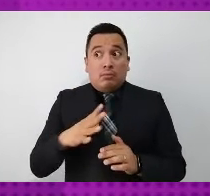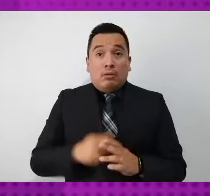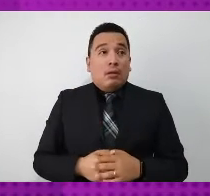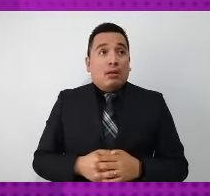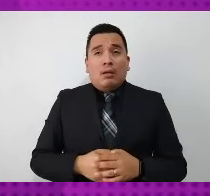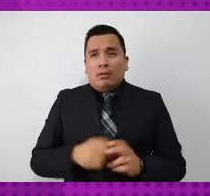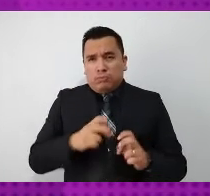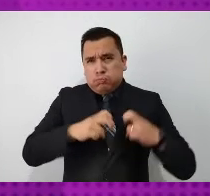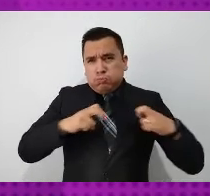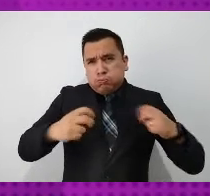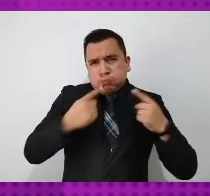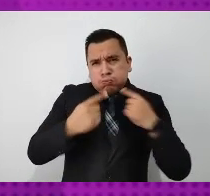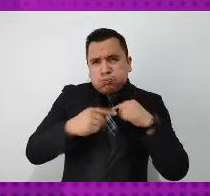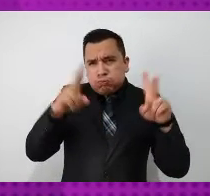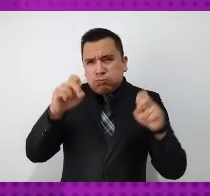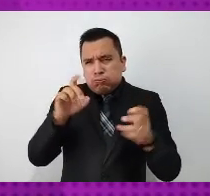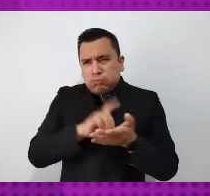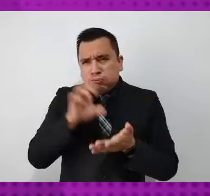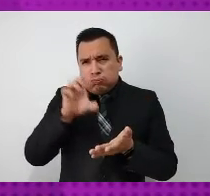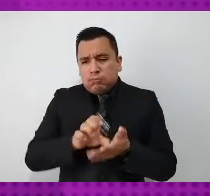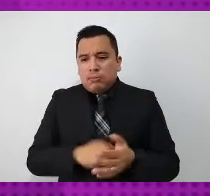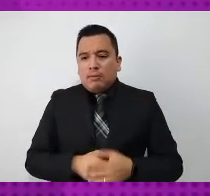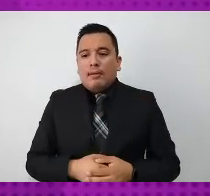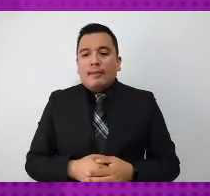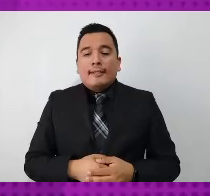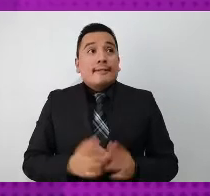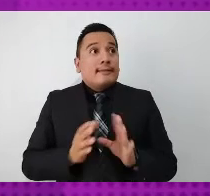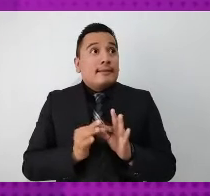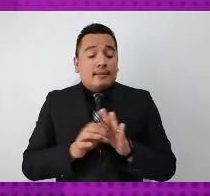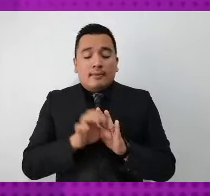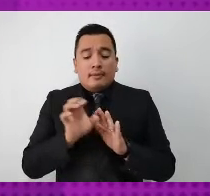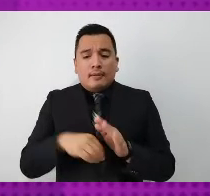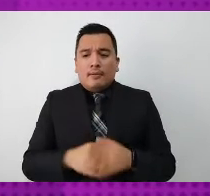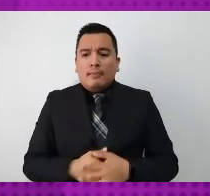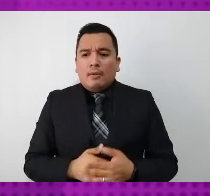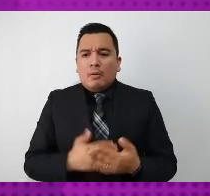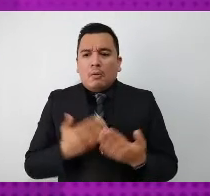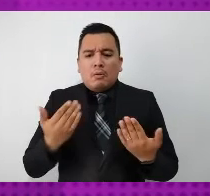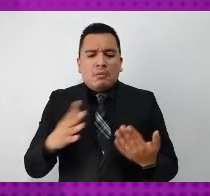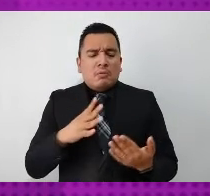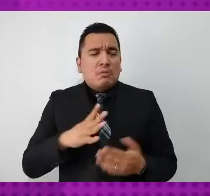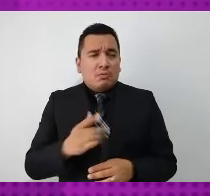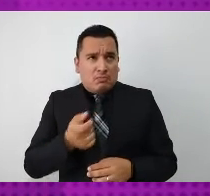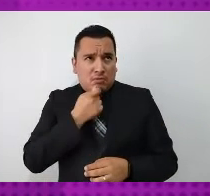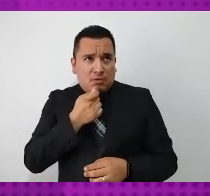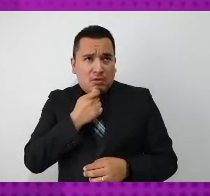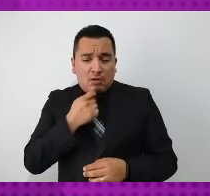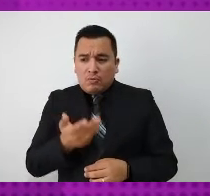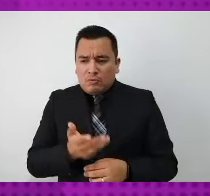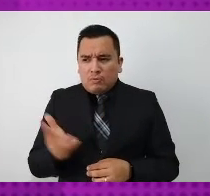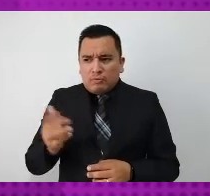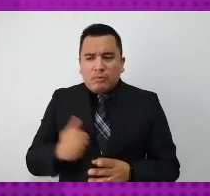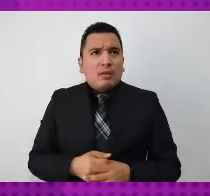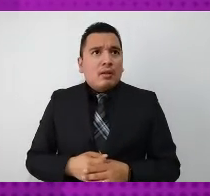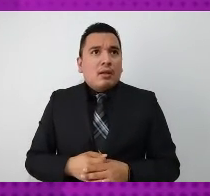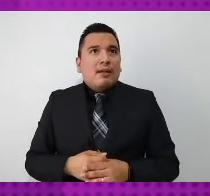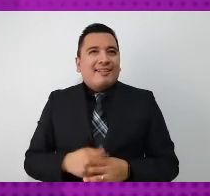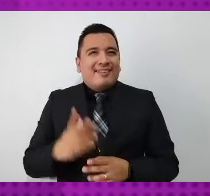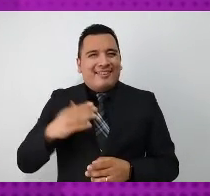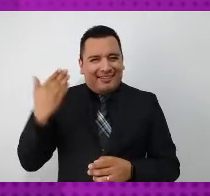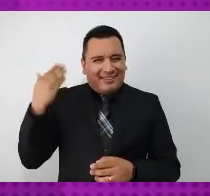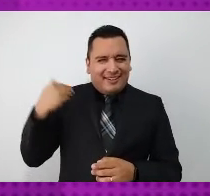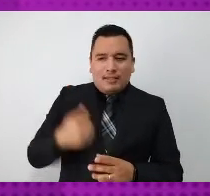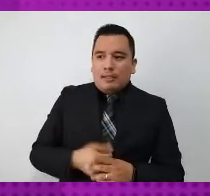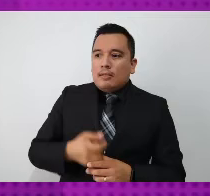es acerca pues de cómo se han participado los niños por medio de la consulta infantil infantil